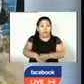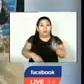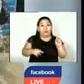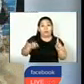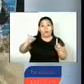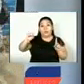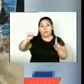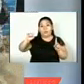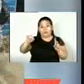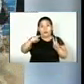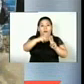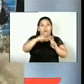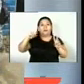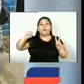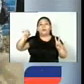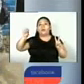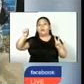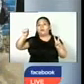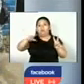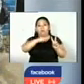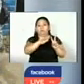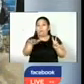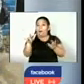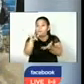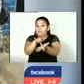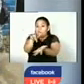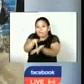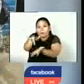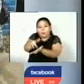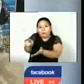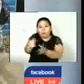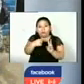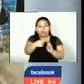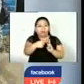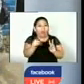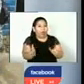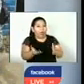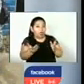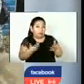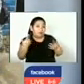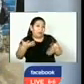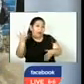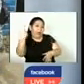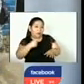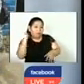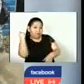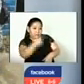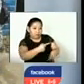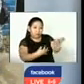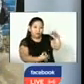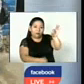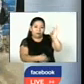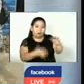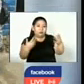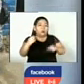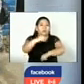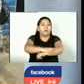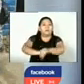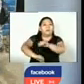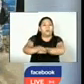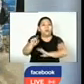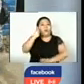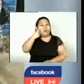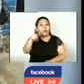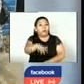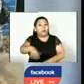García y José Cástulo Vázquez por extorsión agravada ambos mantenían órdenes de captura activas las detenciones se realizaron